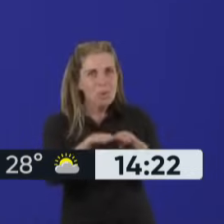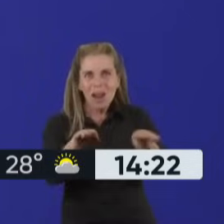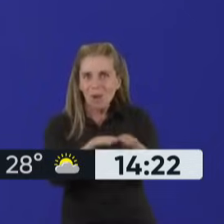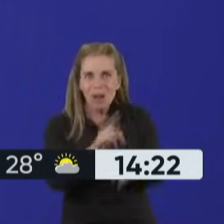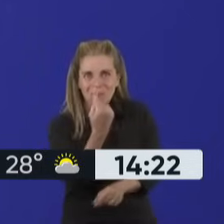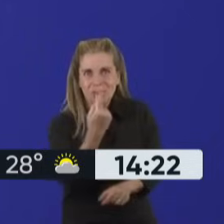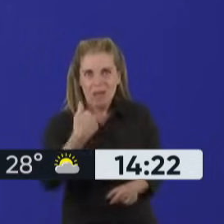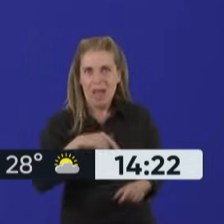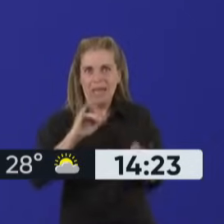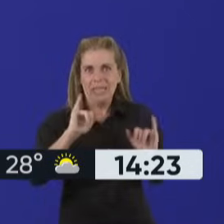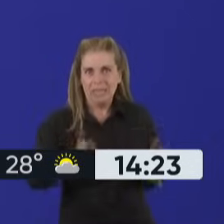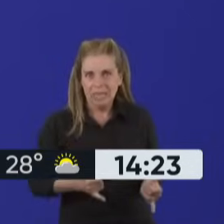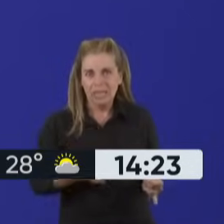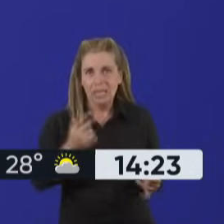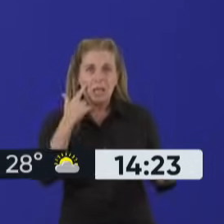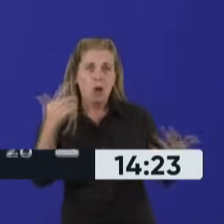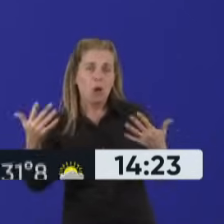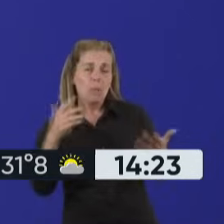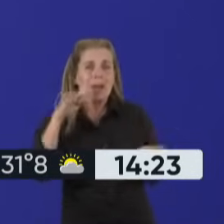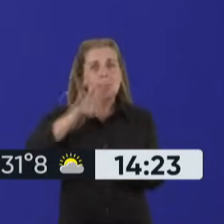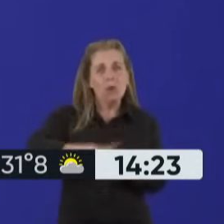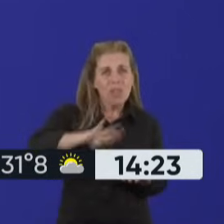44 y que cuando miramos la deuda con el mercado